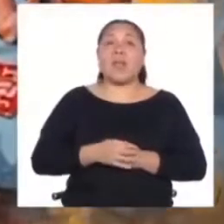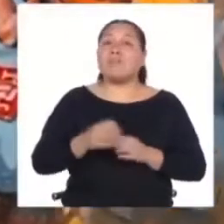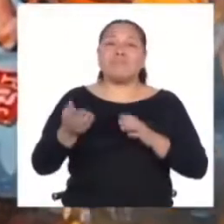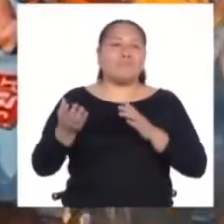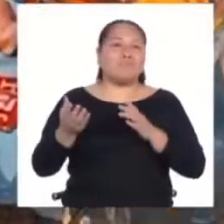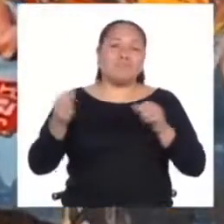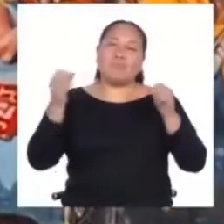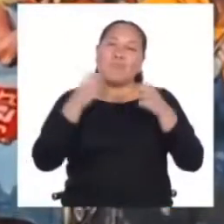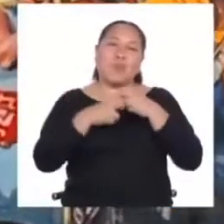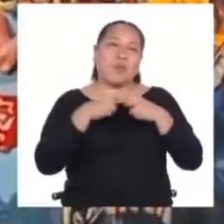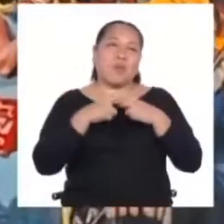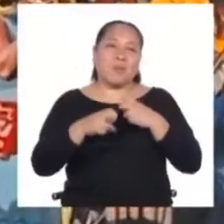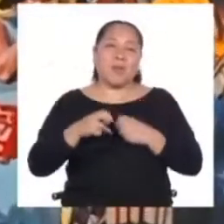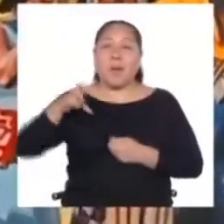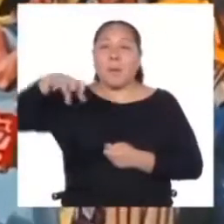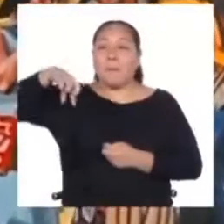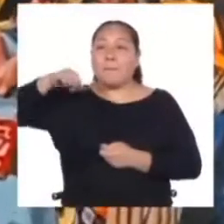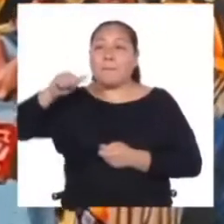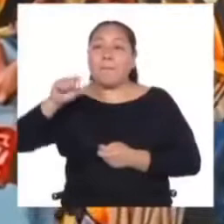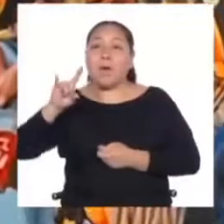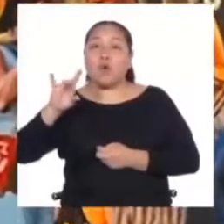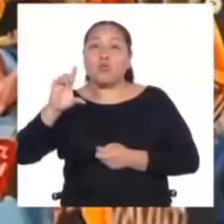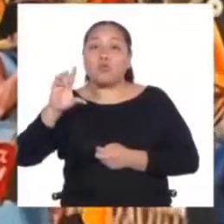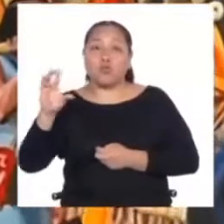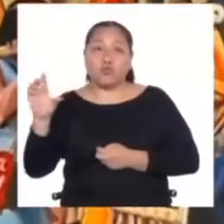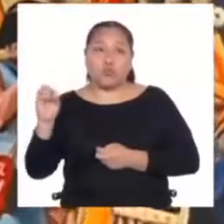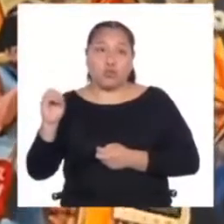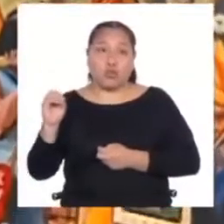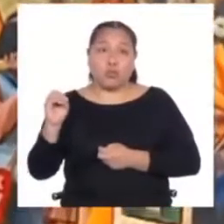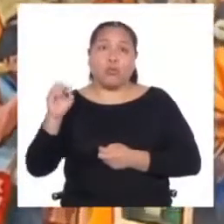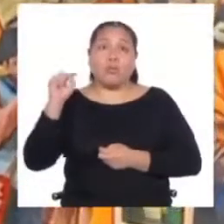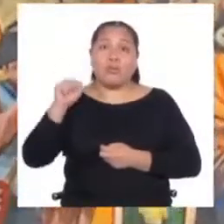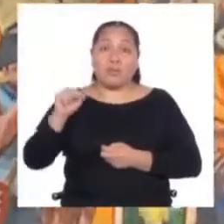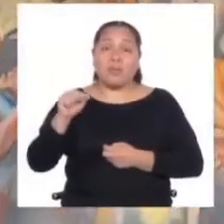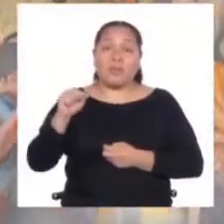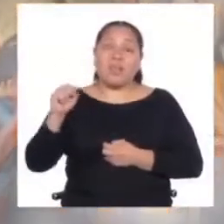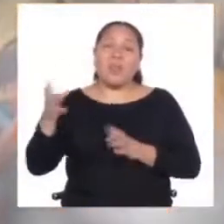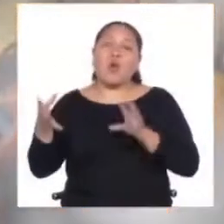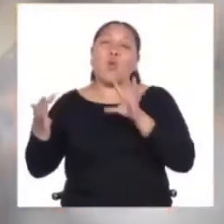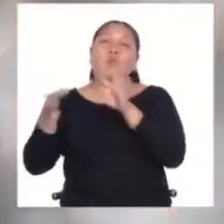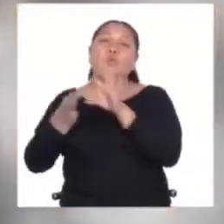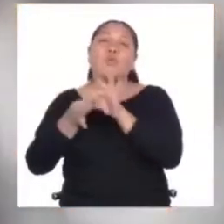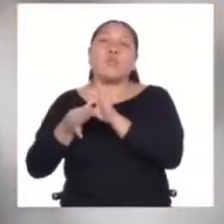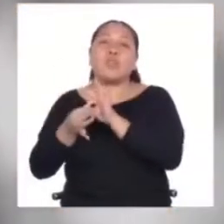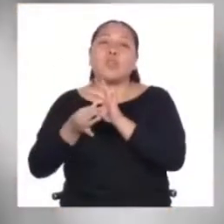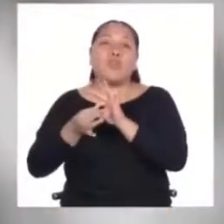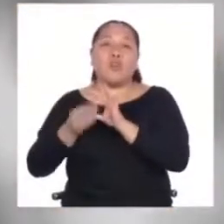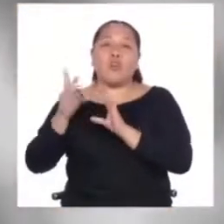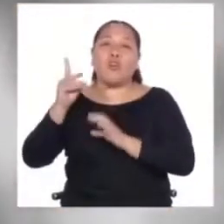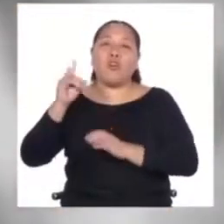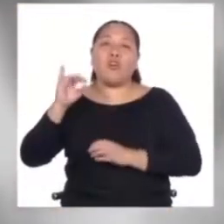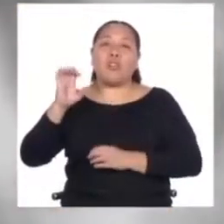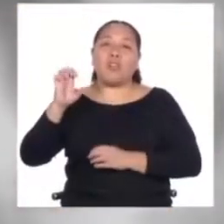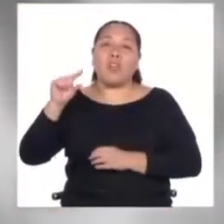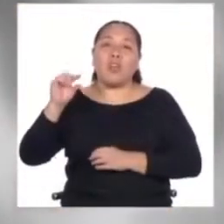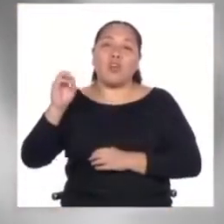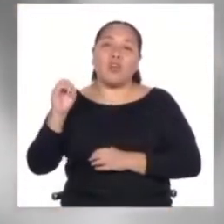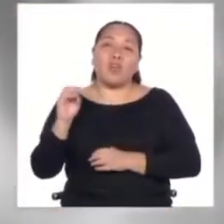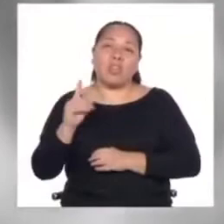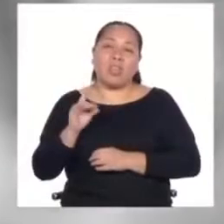Inca, hermano de Manco Inca, estableció una alianza con Diego de Almagro.